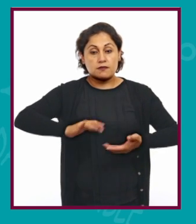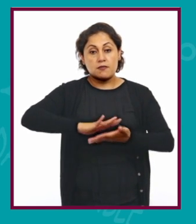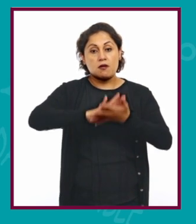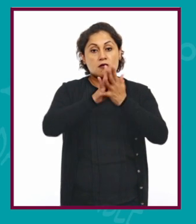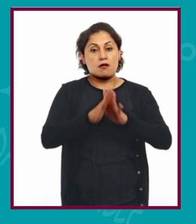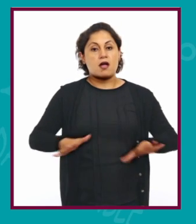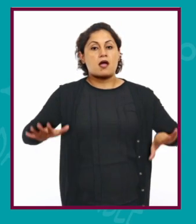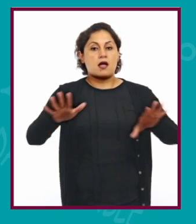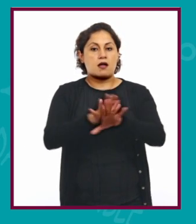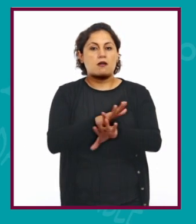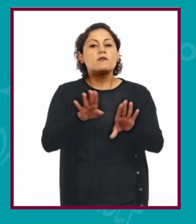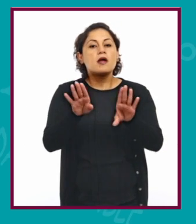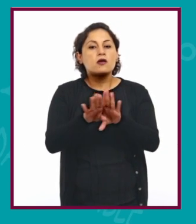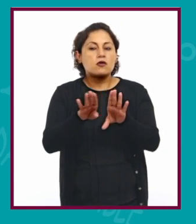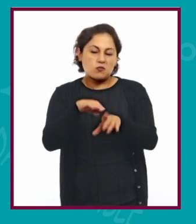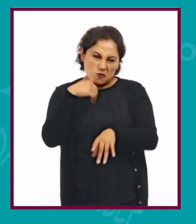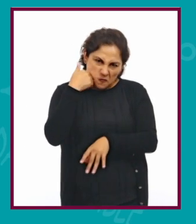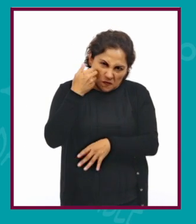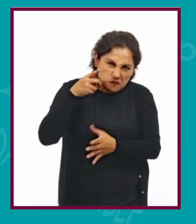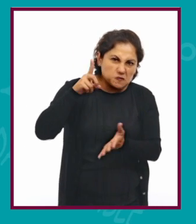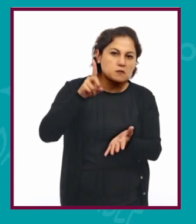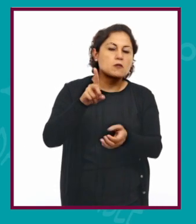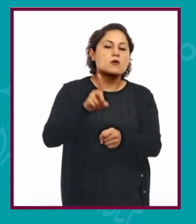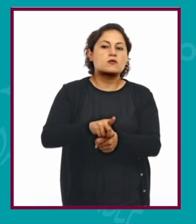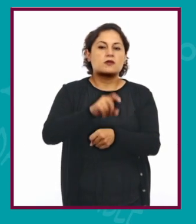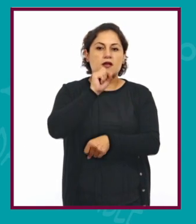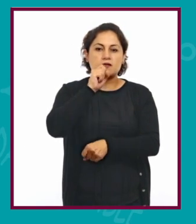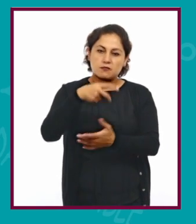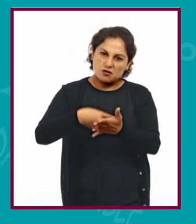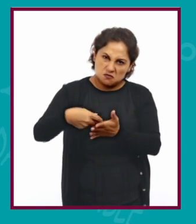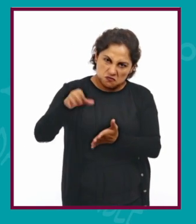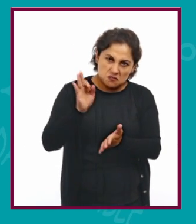sí necesitamos tener fuerza de voluntad, pues sí